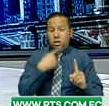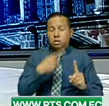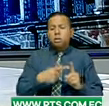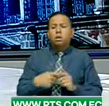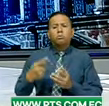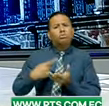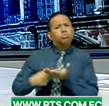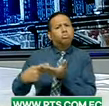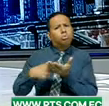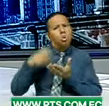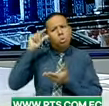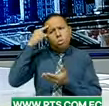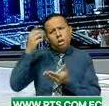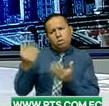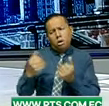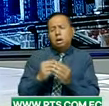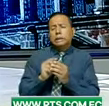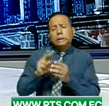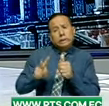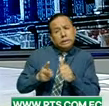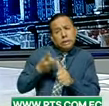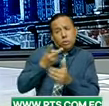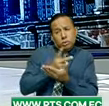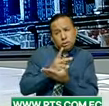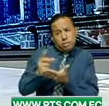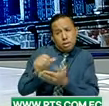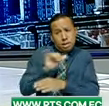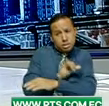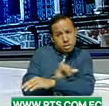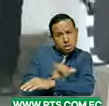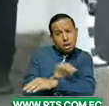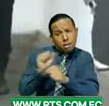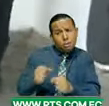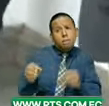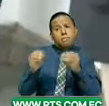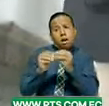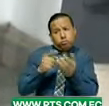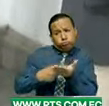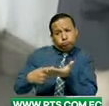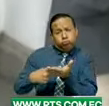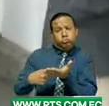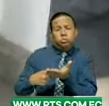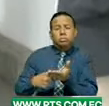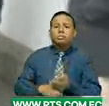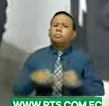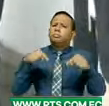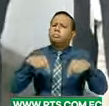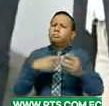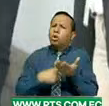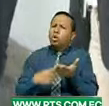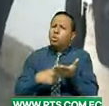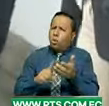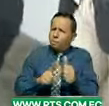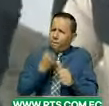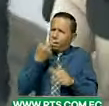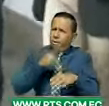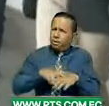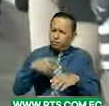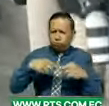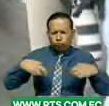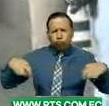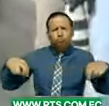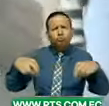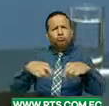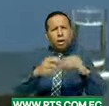una reunión amplia para la segunda semana de septiembre. Más incertidumbres que certezas dejó el primer acercamiento entre los delegados del